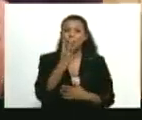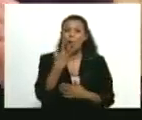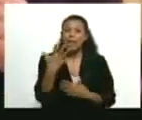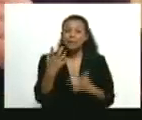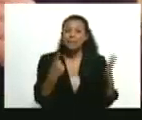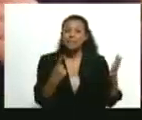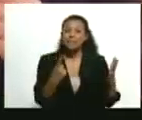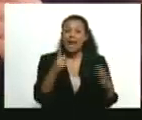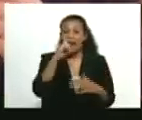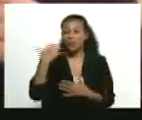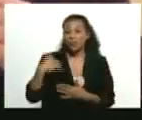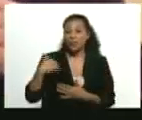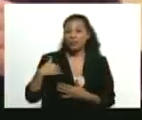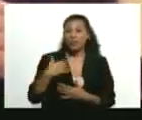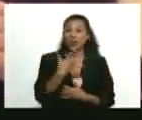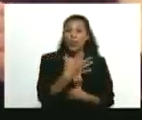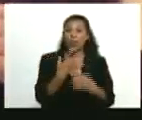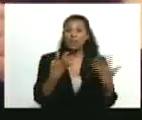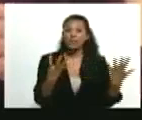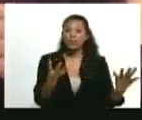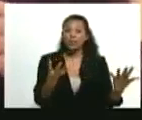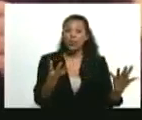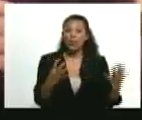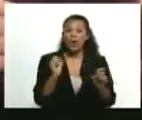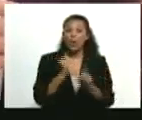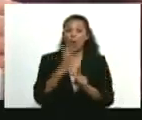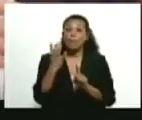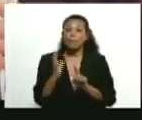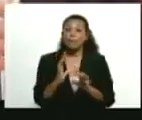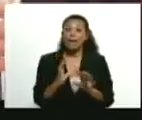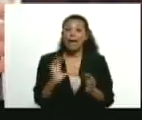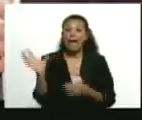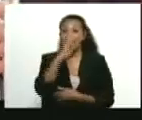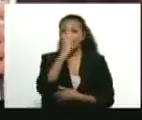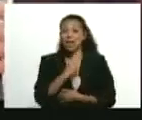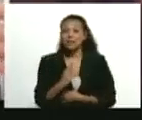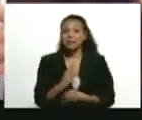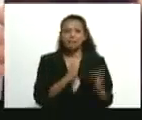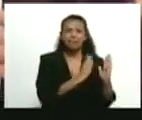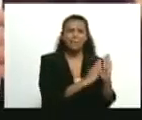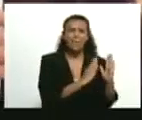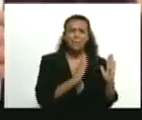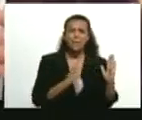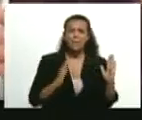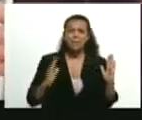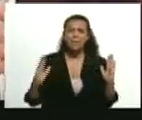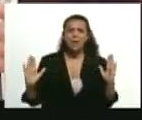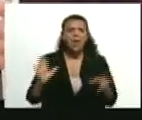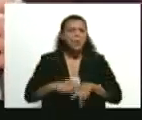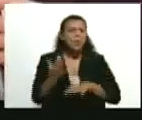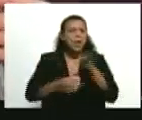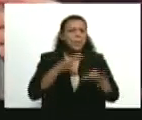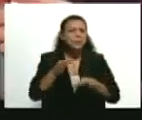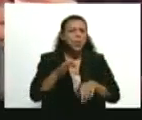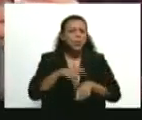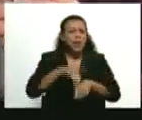46 del golpe en Argentina, 59 del golpe en Brasil, ¿no? ¿Y por qué digo esto?